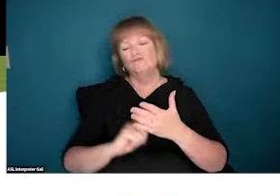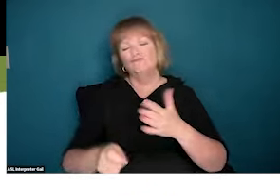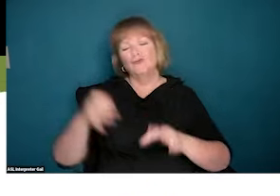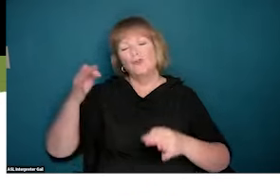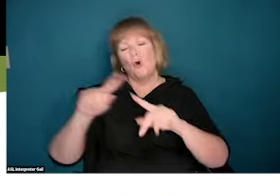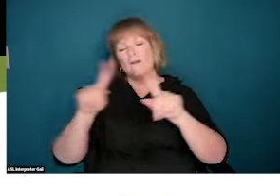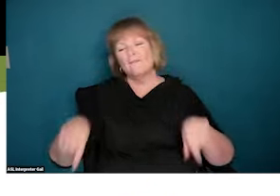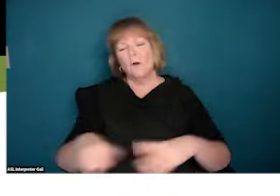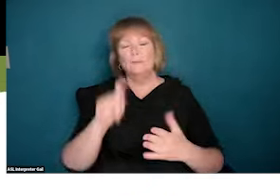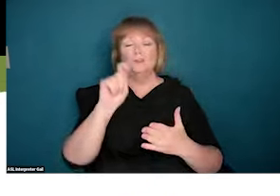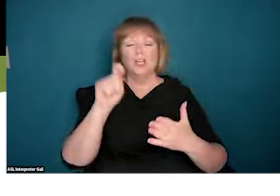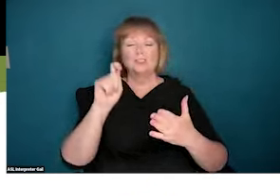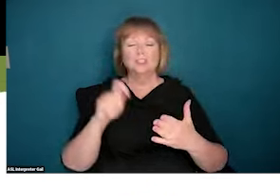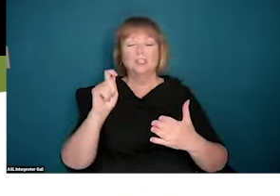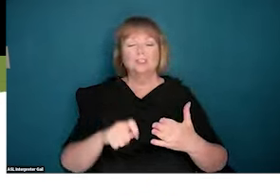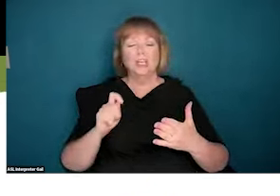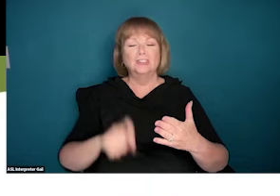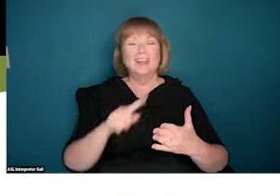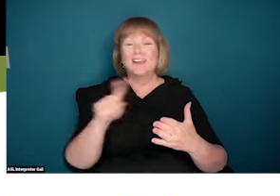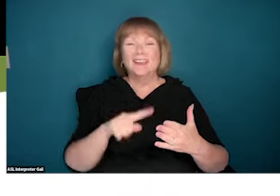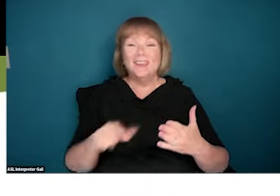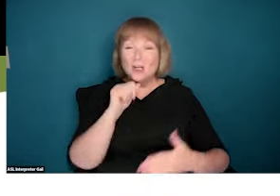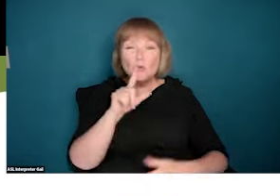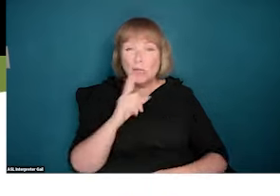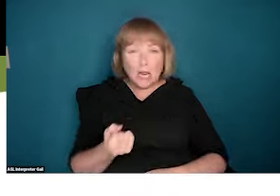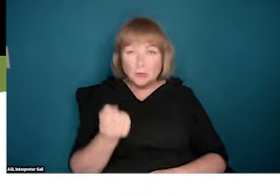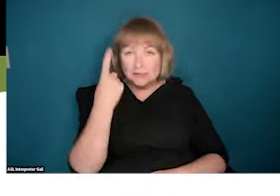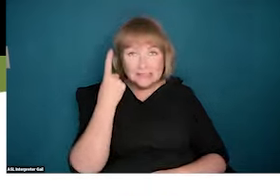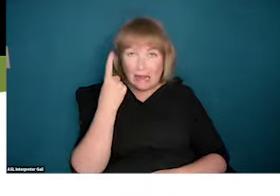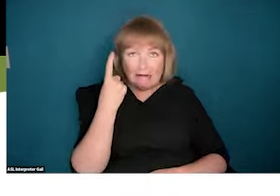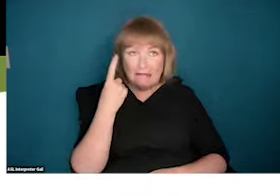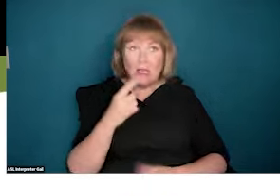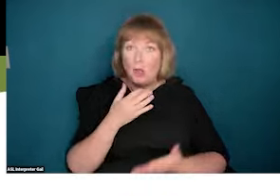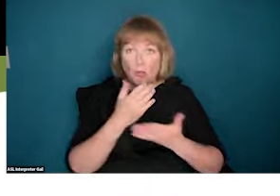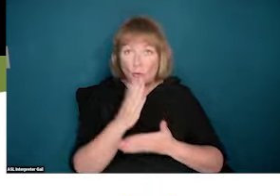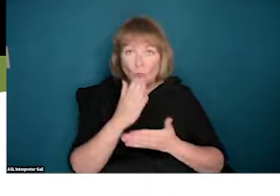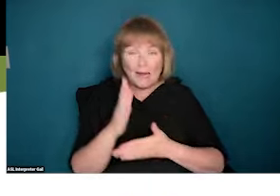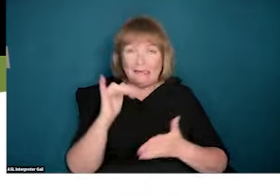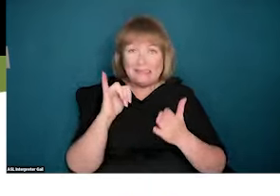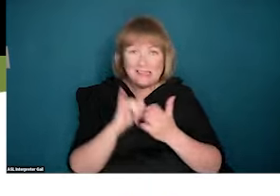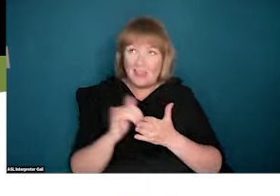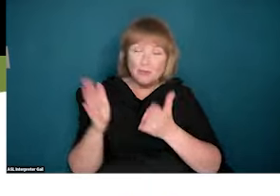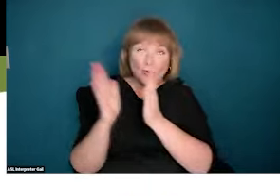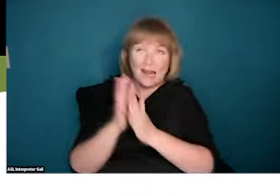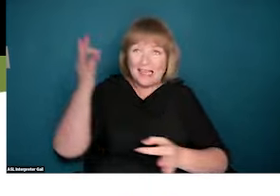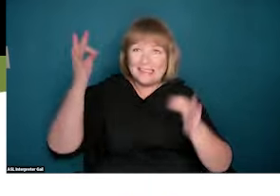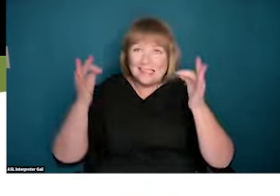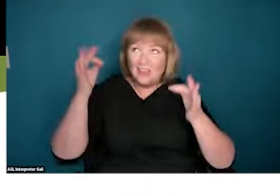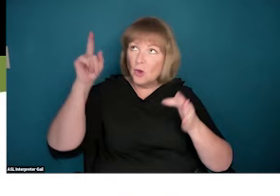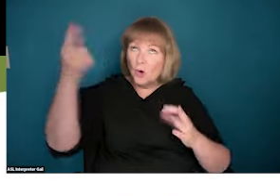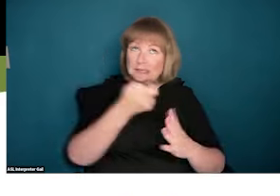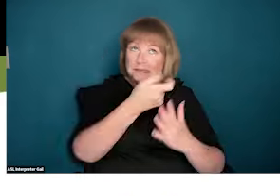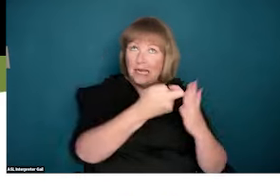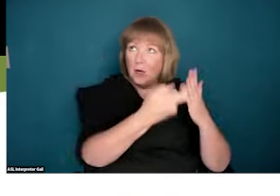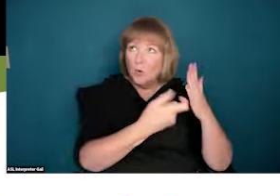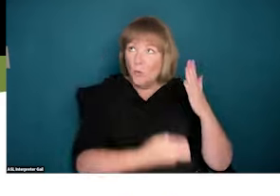los derechos y deberes del que toma. Muchas veces las personas van y llenan las formas o formularios de la corte, ellos